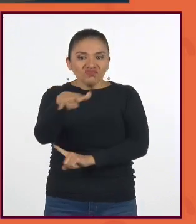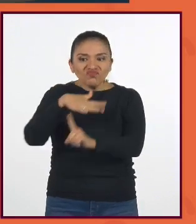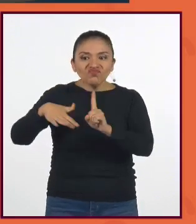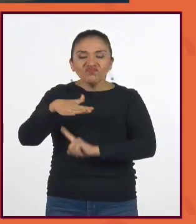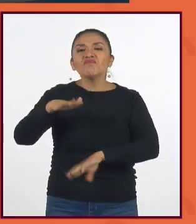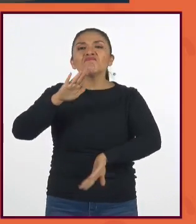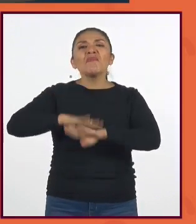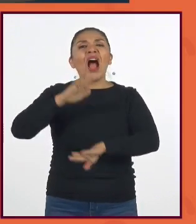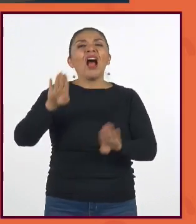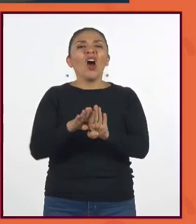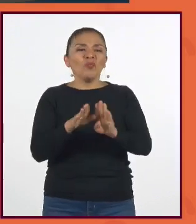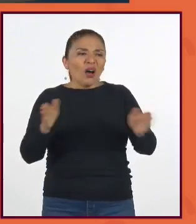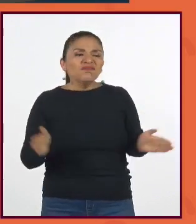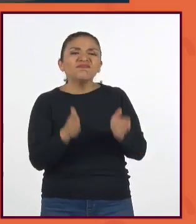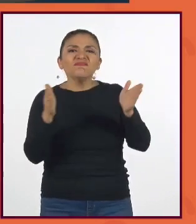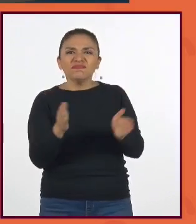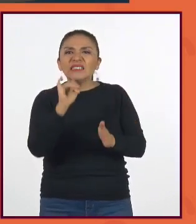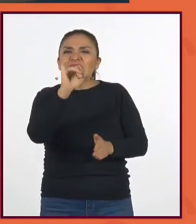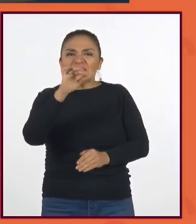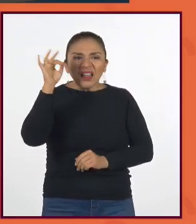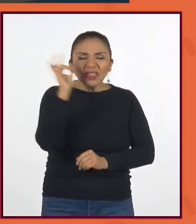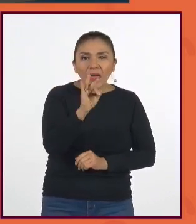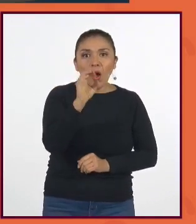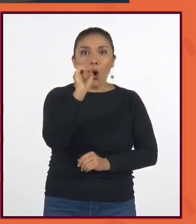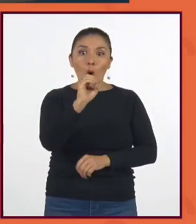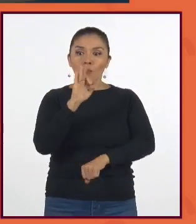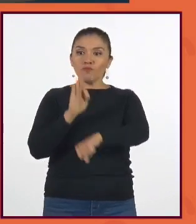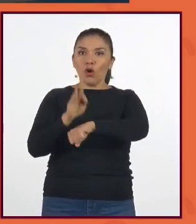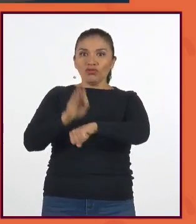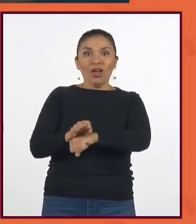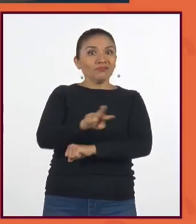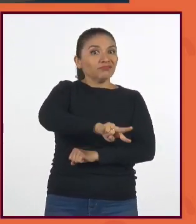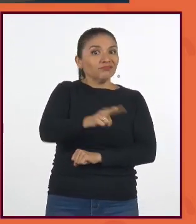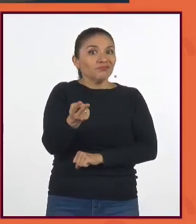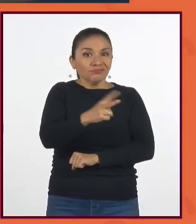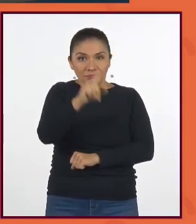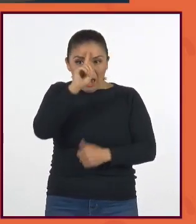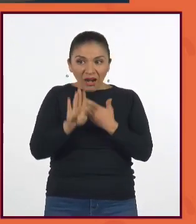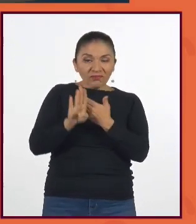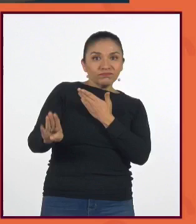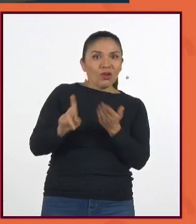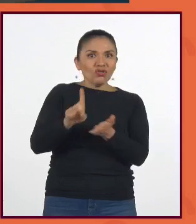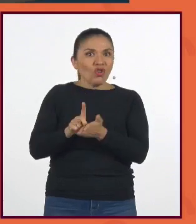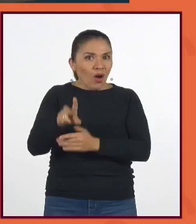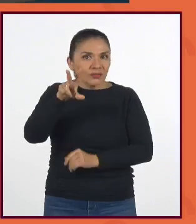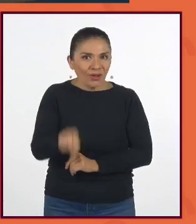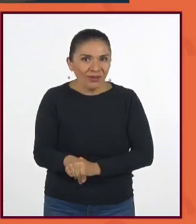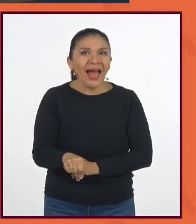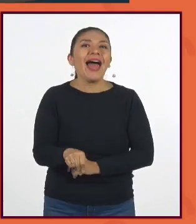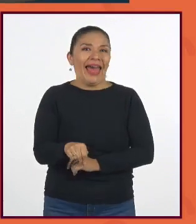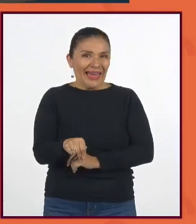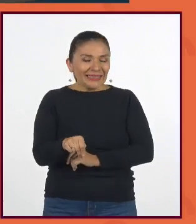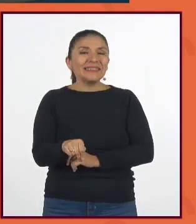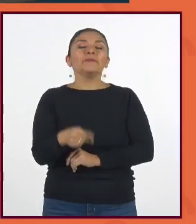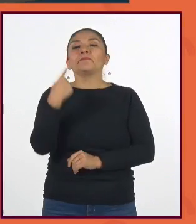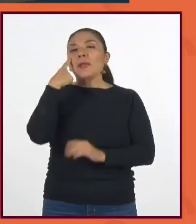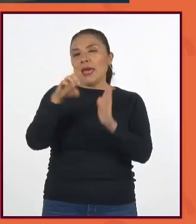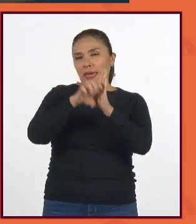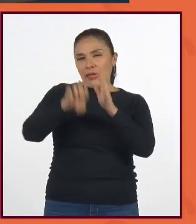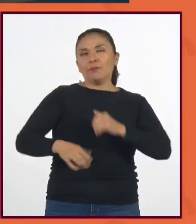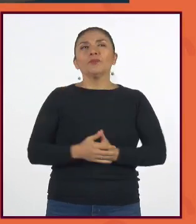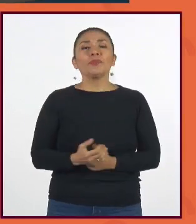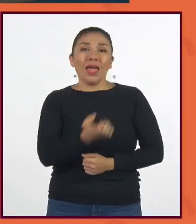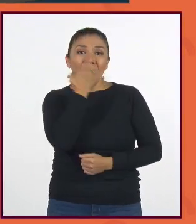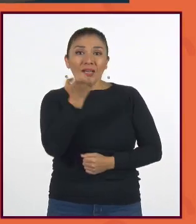favorezca o al revés, protector para el consumo de sustancias, Enrique. Por ejemplo, las experiencias